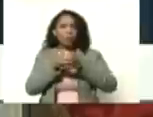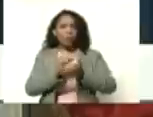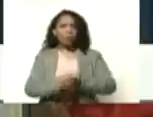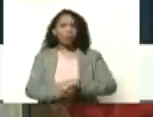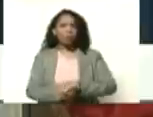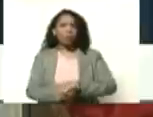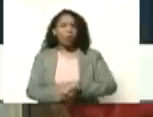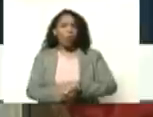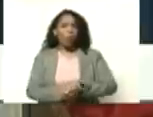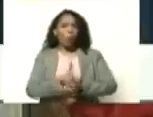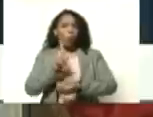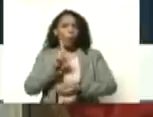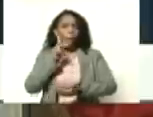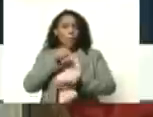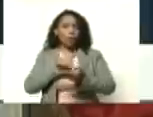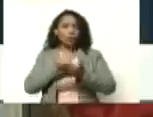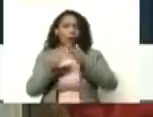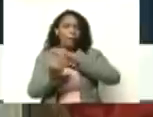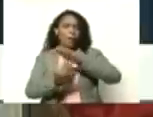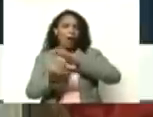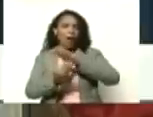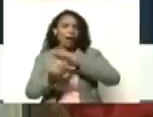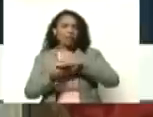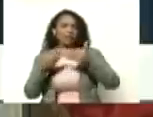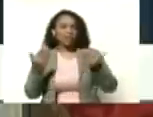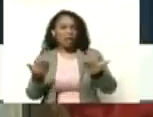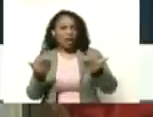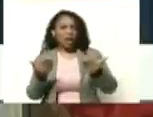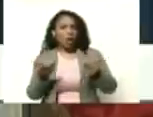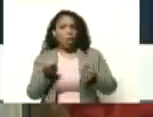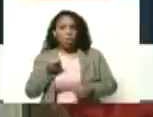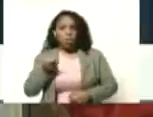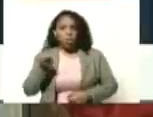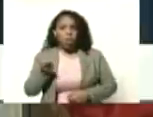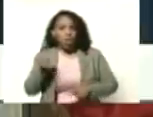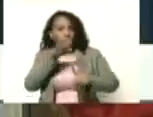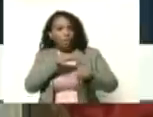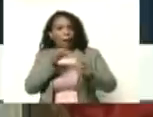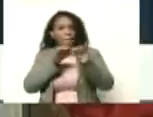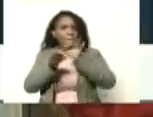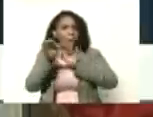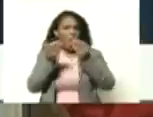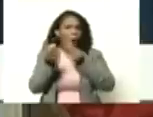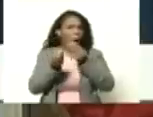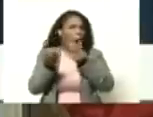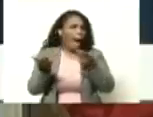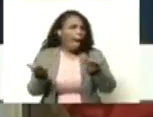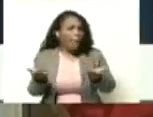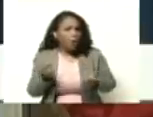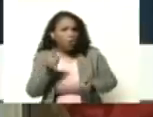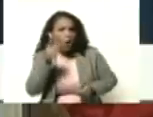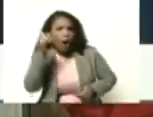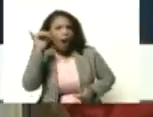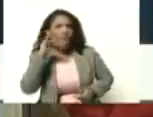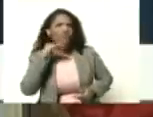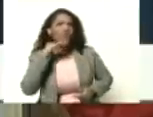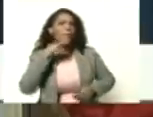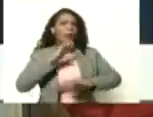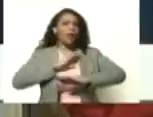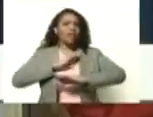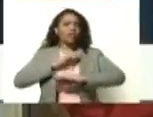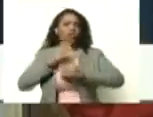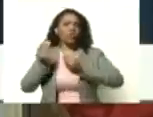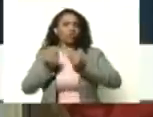un militante de base de los tronquistas explícame cómo tú tienes estos bienes y le